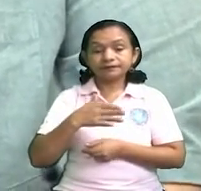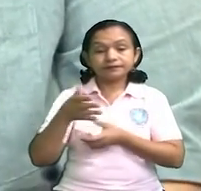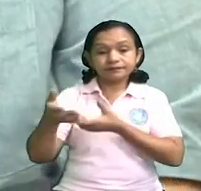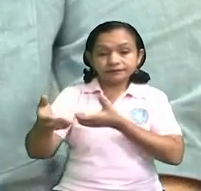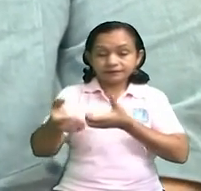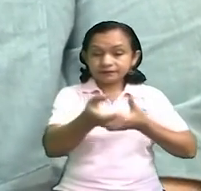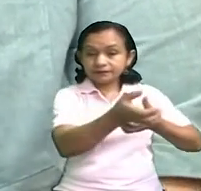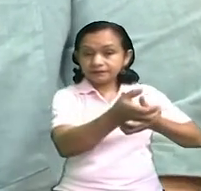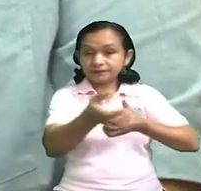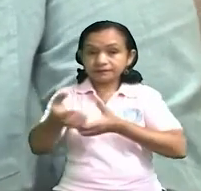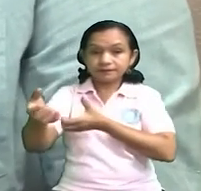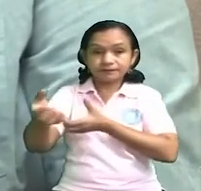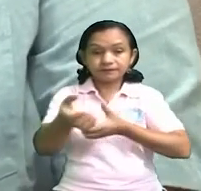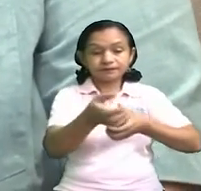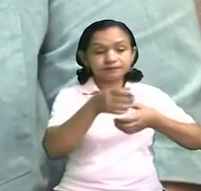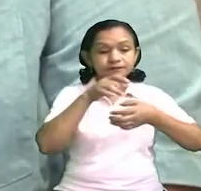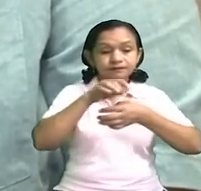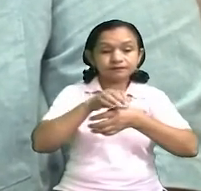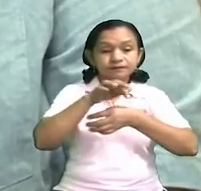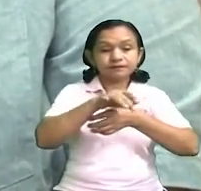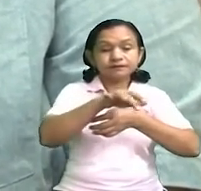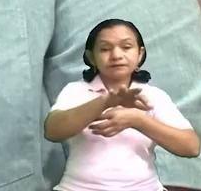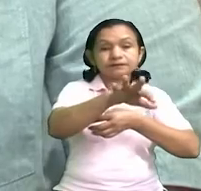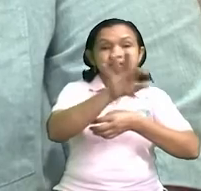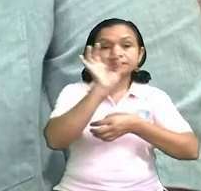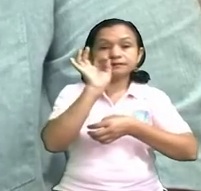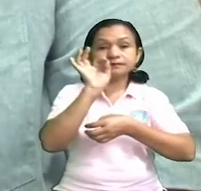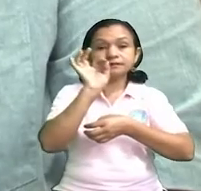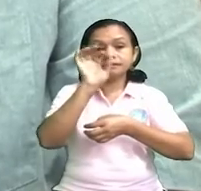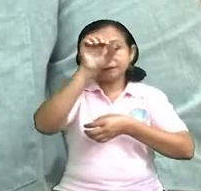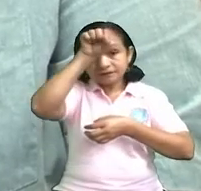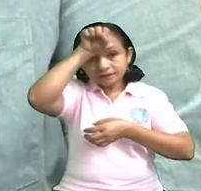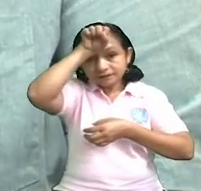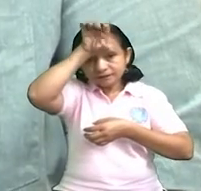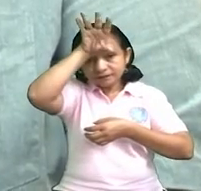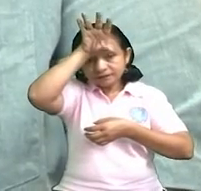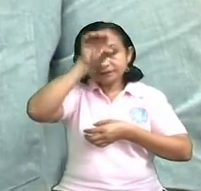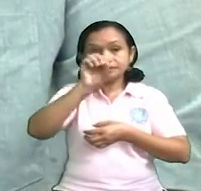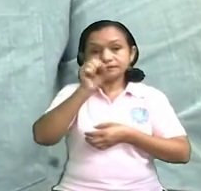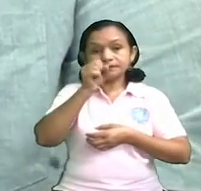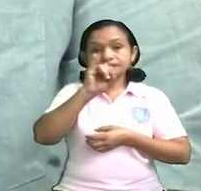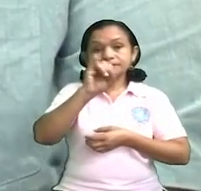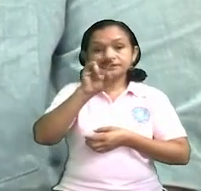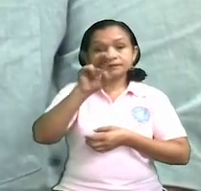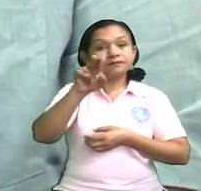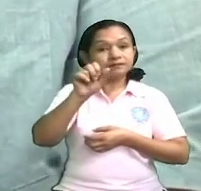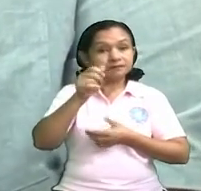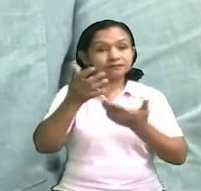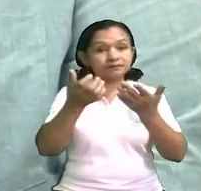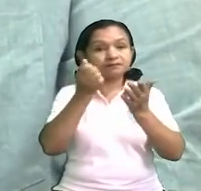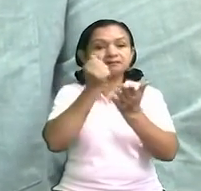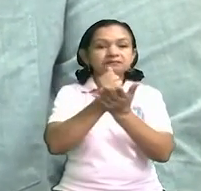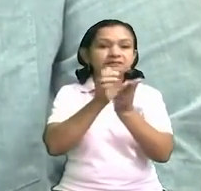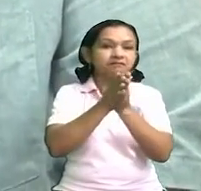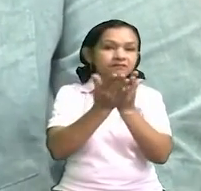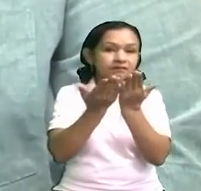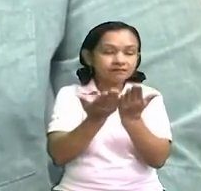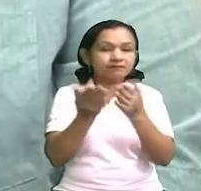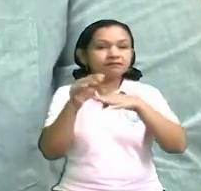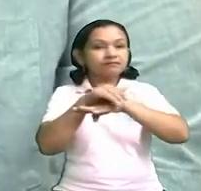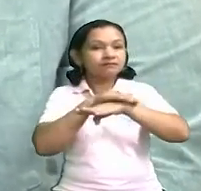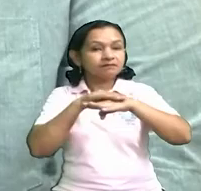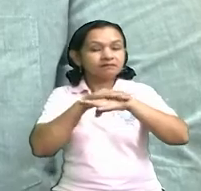de bomberos y una oficina de atención migratoria en Ciuna para atender lo que es el Triángulo